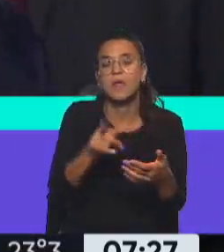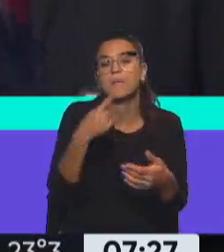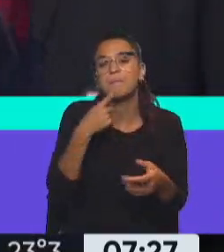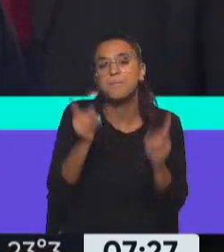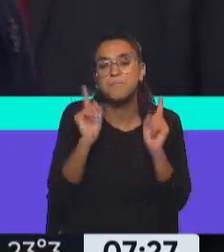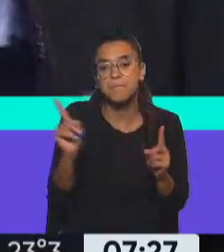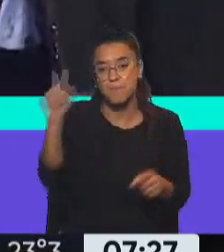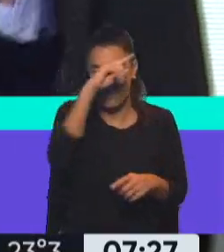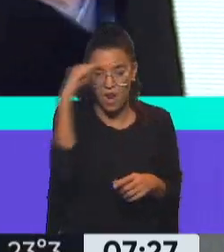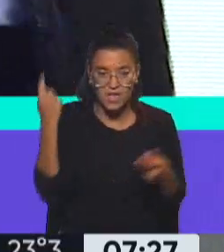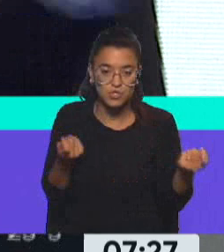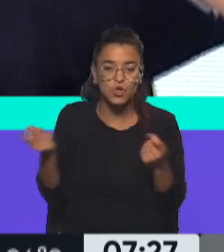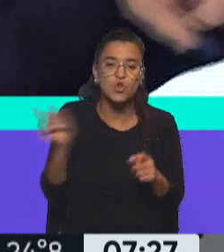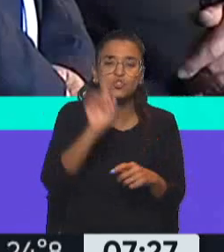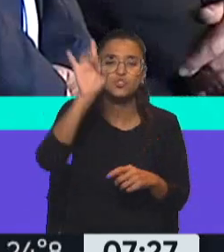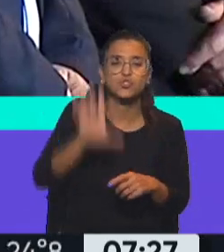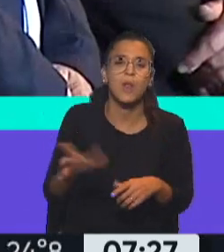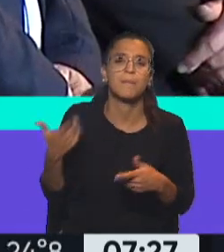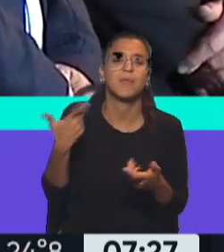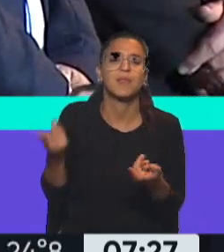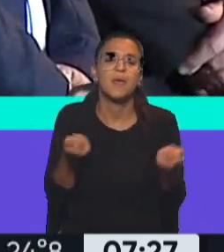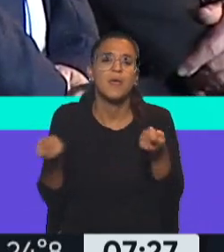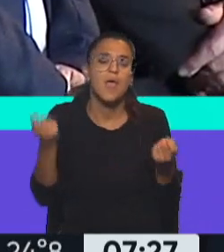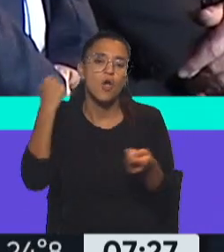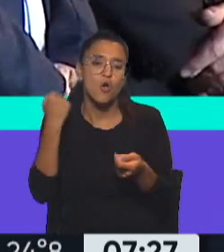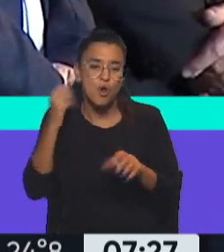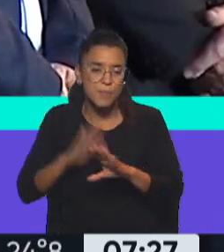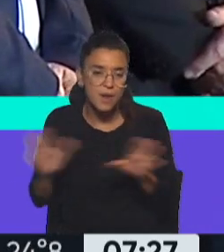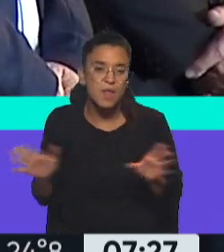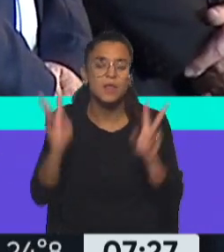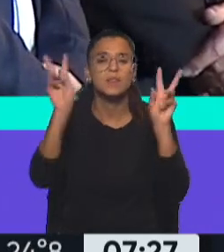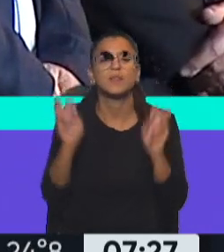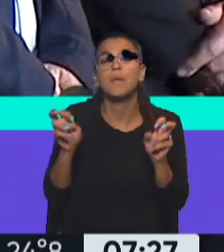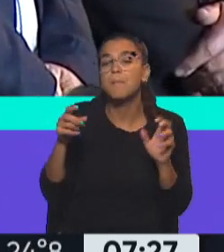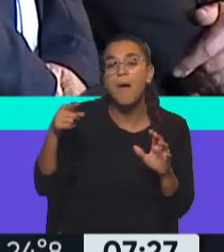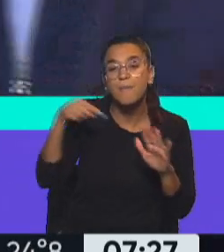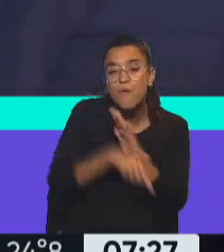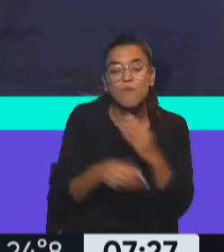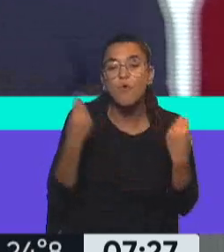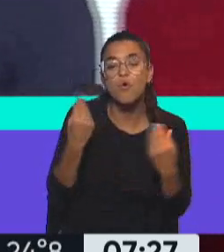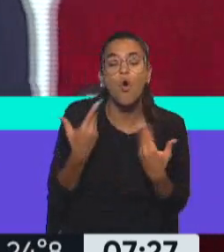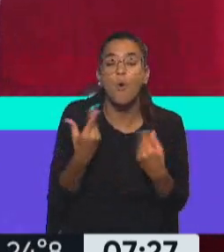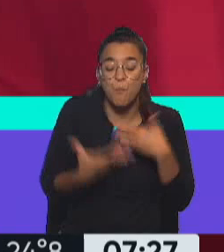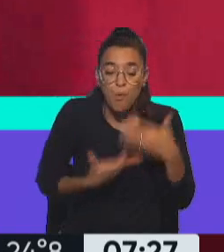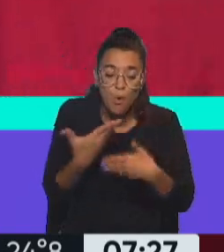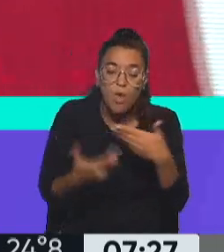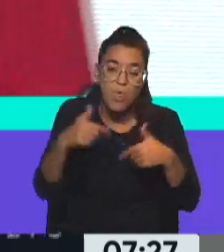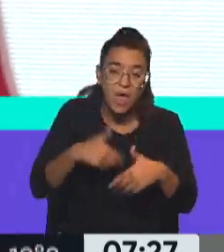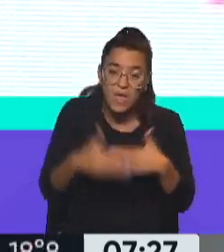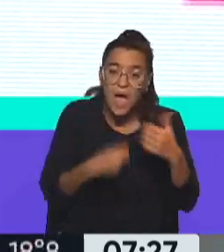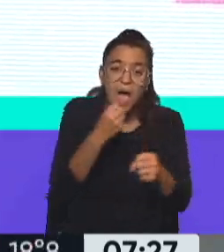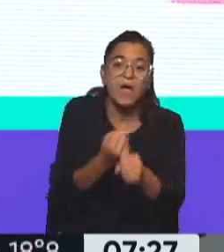nivel nacional y no solamente la gestión económica. La cuestión de fondo es cómo se desanda el camino de aquí